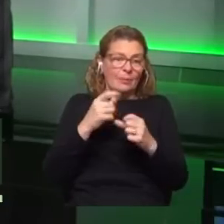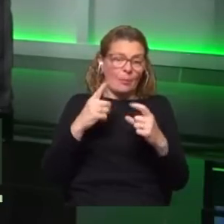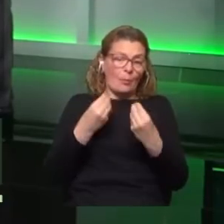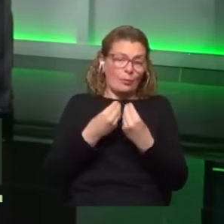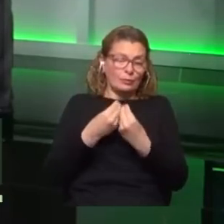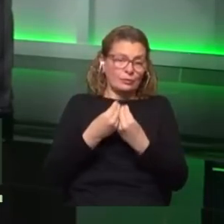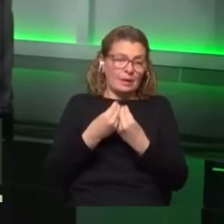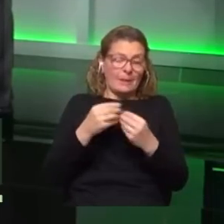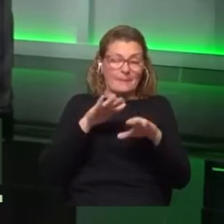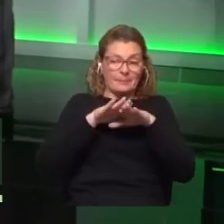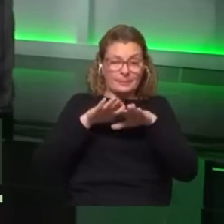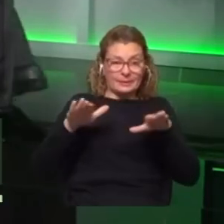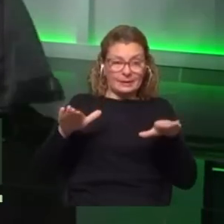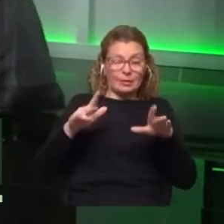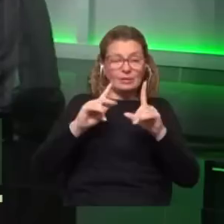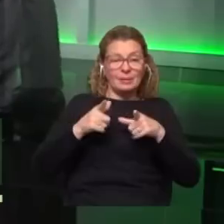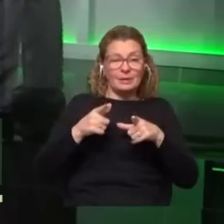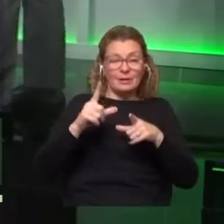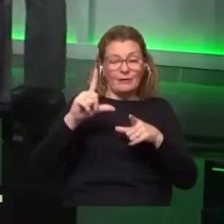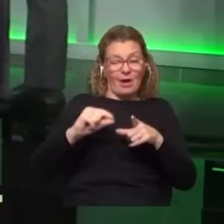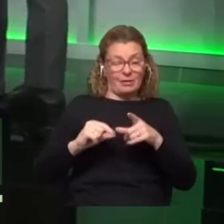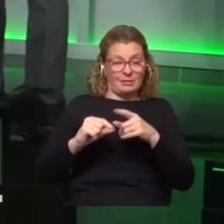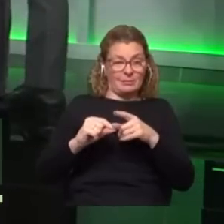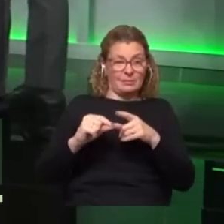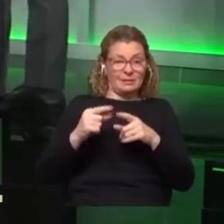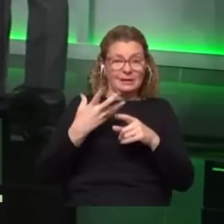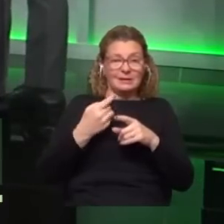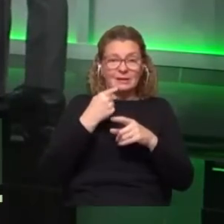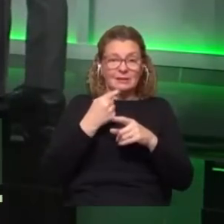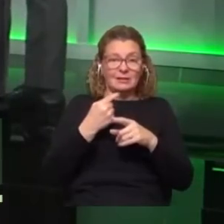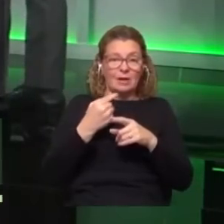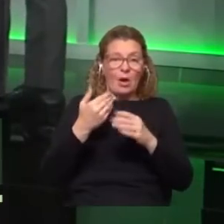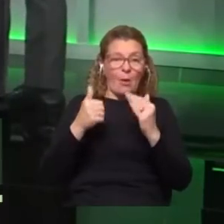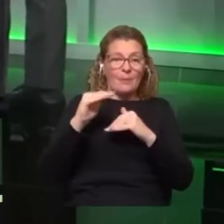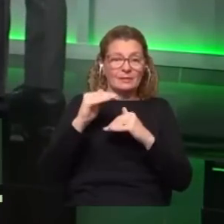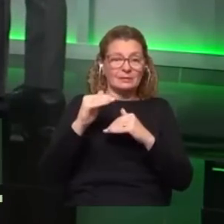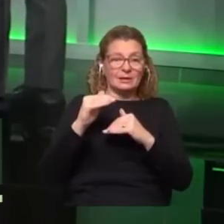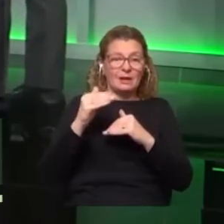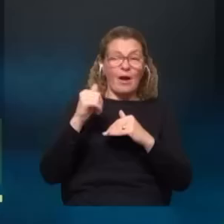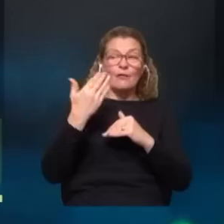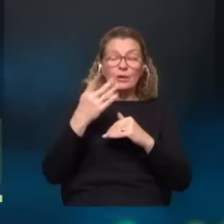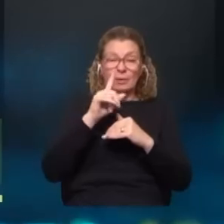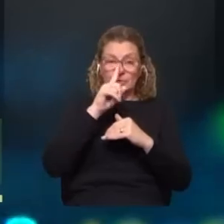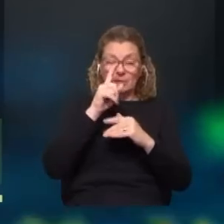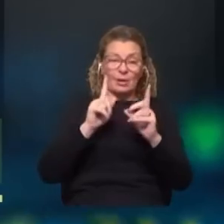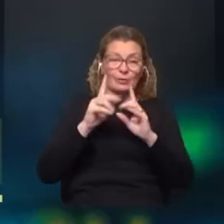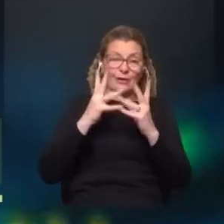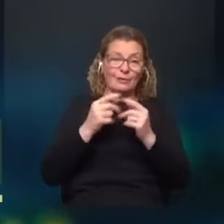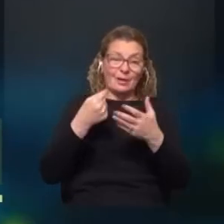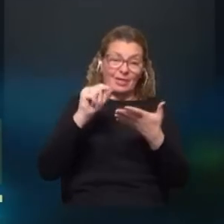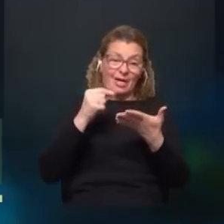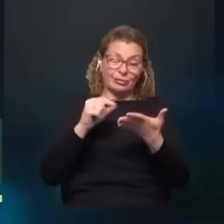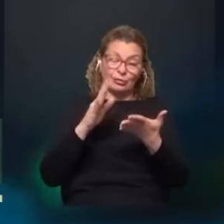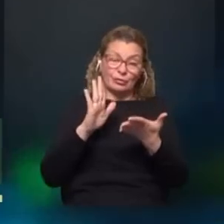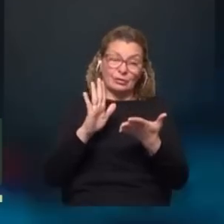justamente que se mantenga o incluso que se reduzca en particular aquel aumento del interior Pero de alguna manera son datos que todavía